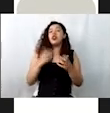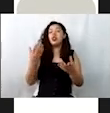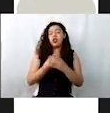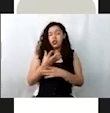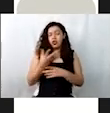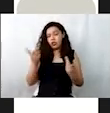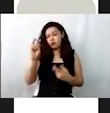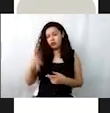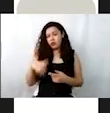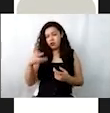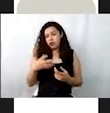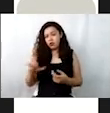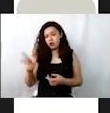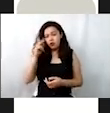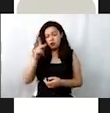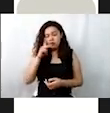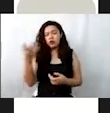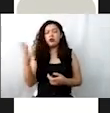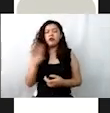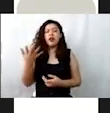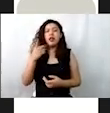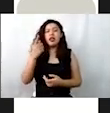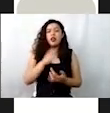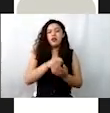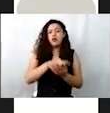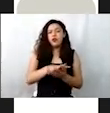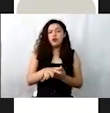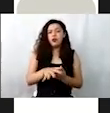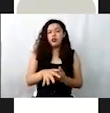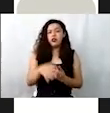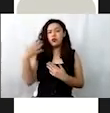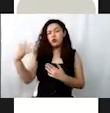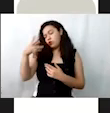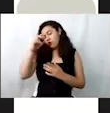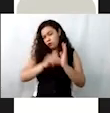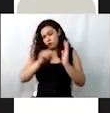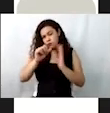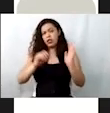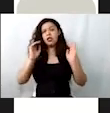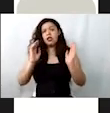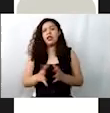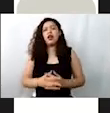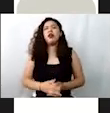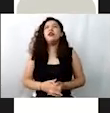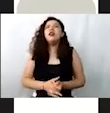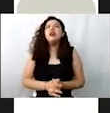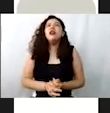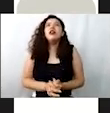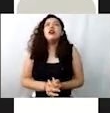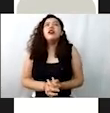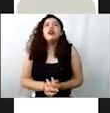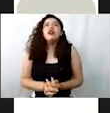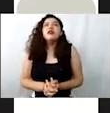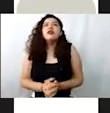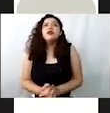estuvimos haciendo todo un proceso de informe de estos últimos meses, que de hecho ya está listo y lo vamos a